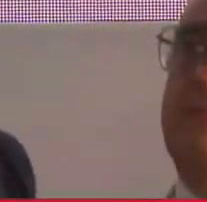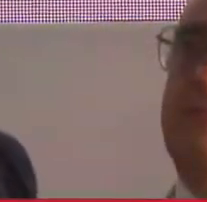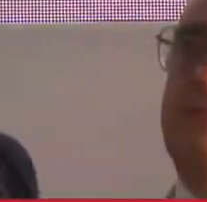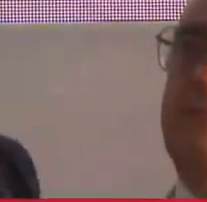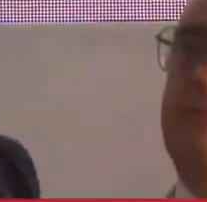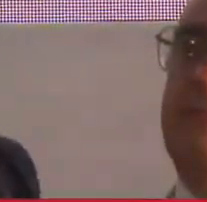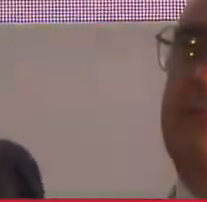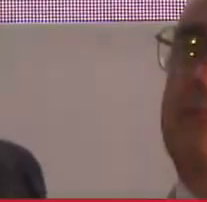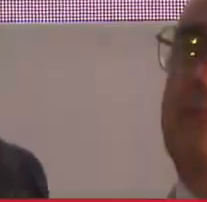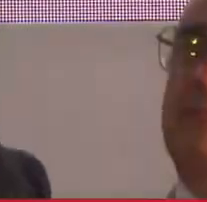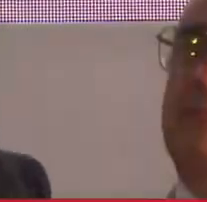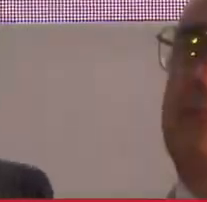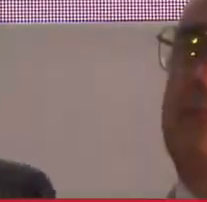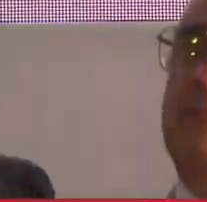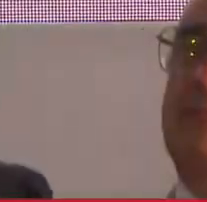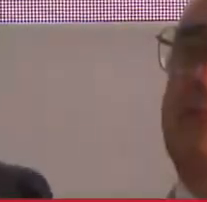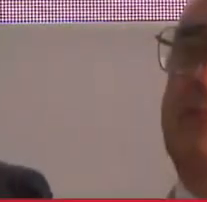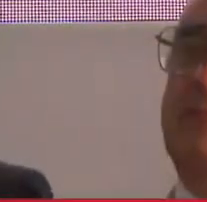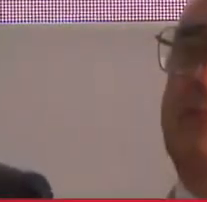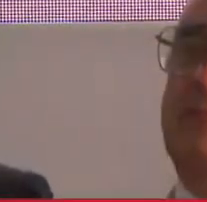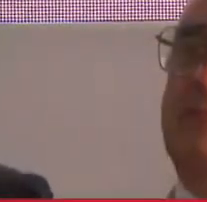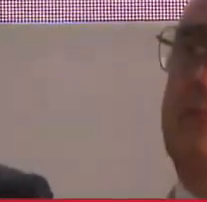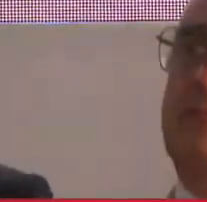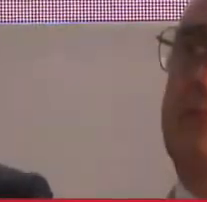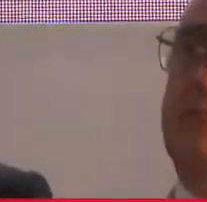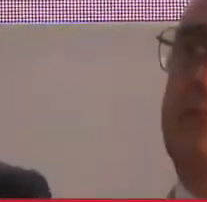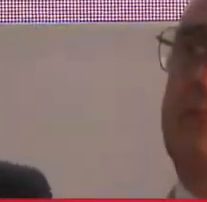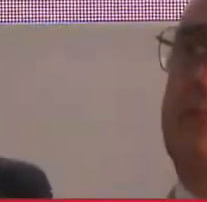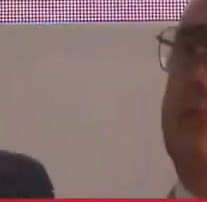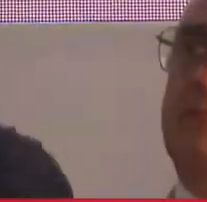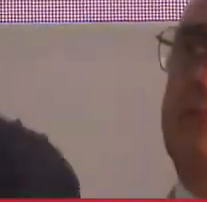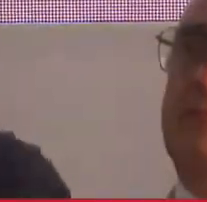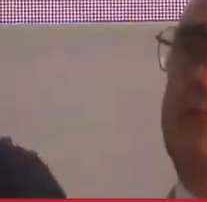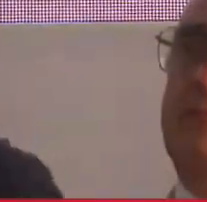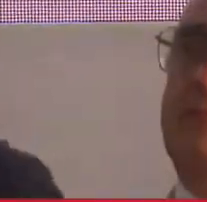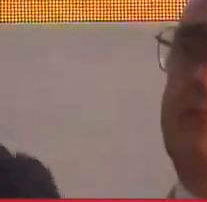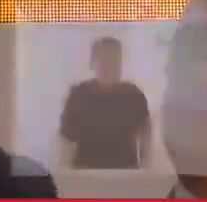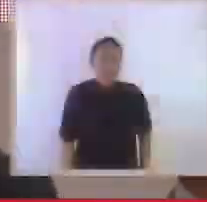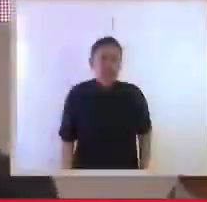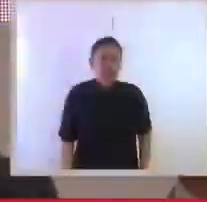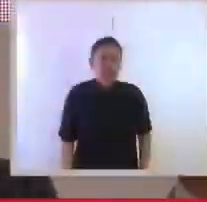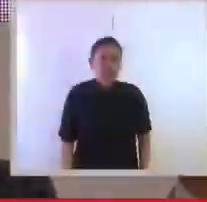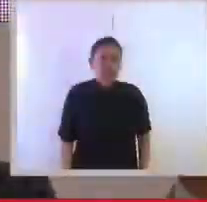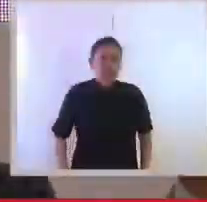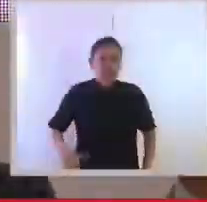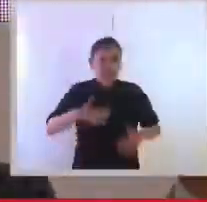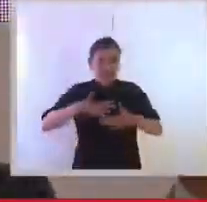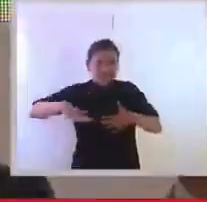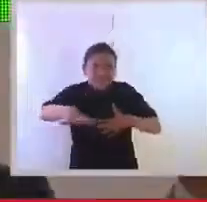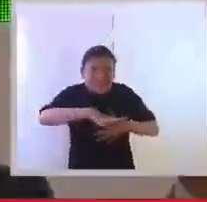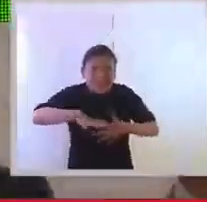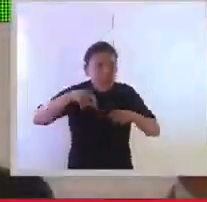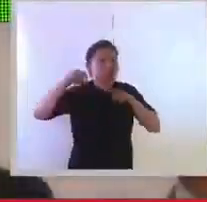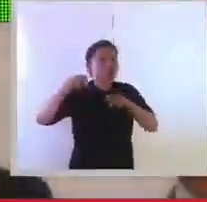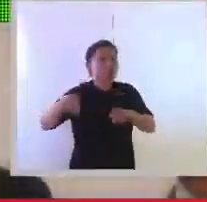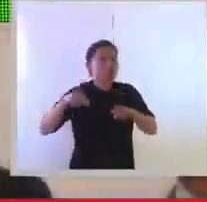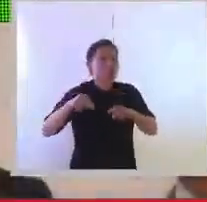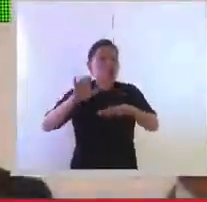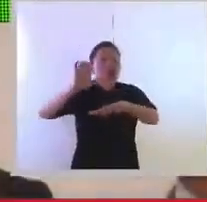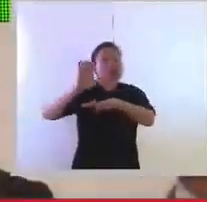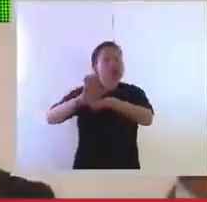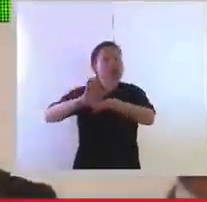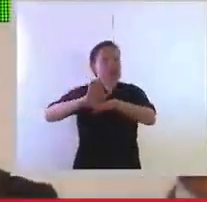estrategia de gestión integral de mi sector. En mi sector, al menos con que articule Agencia Nacional